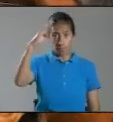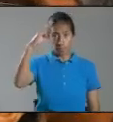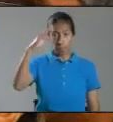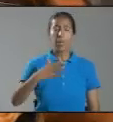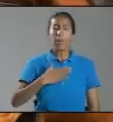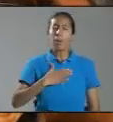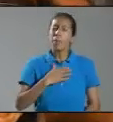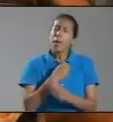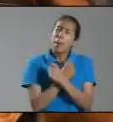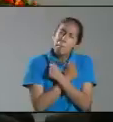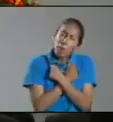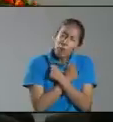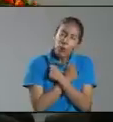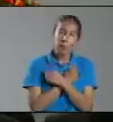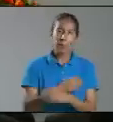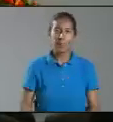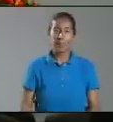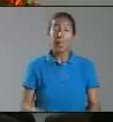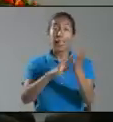mi amor